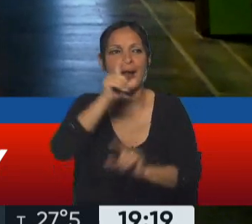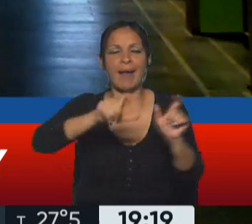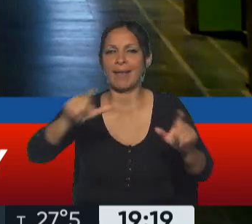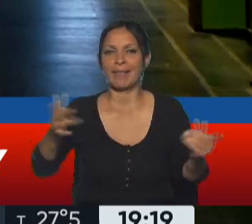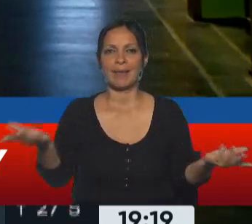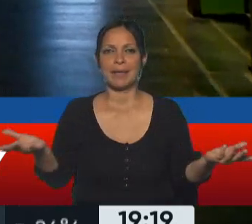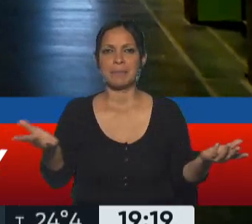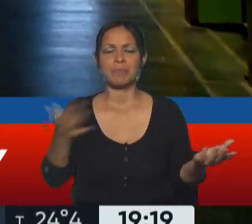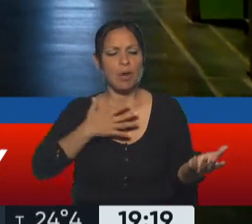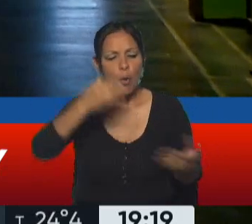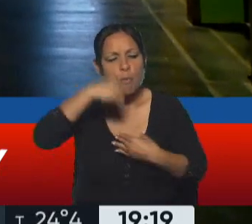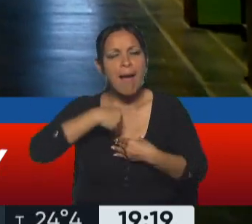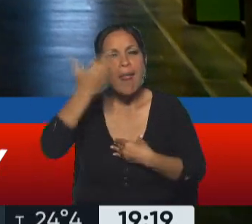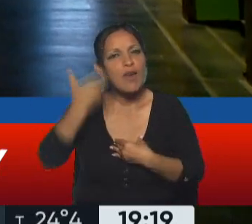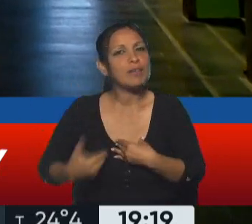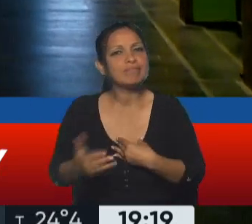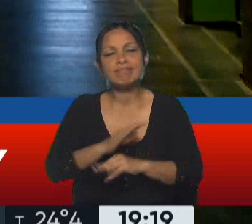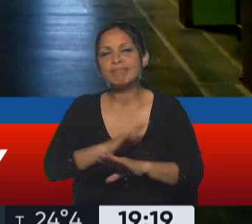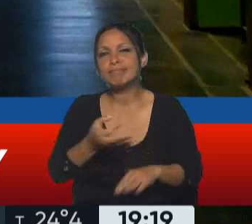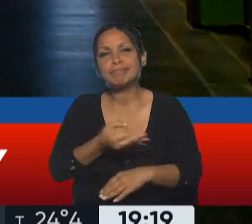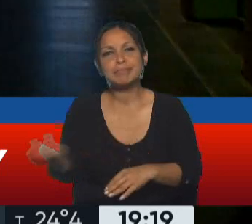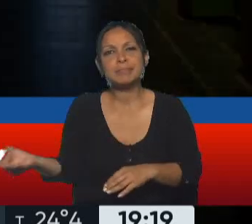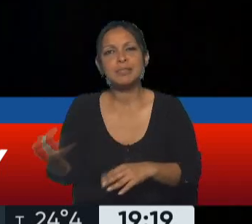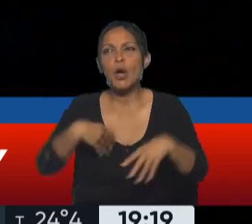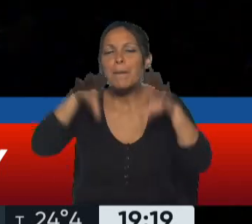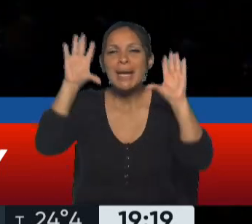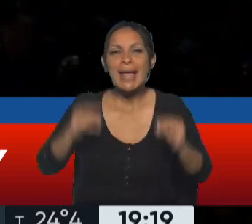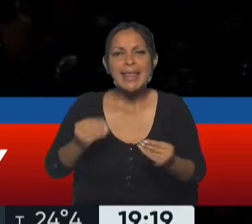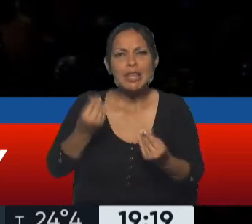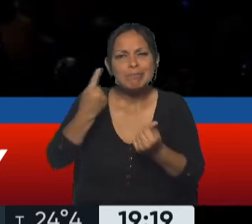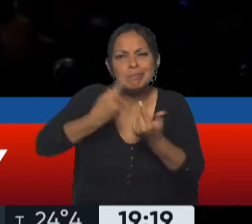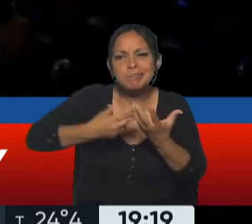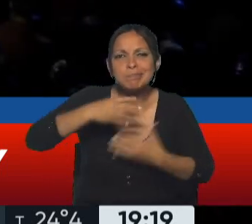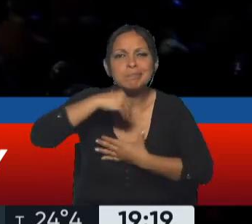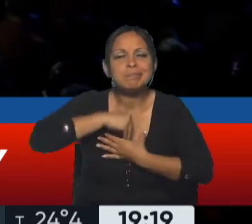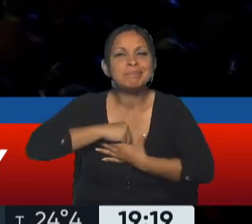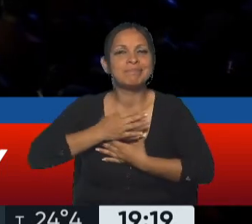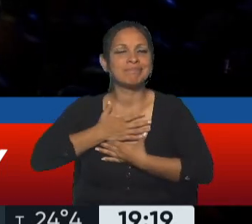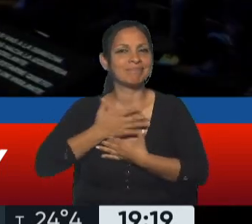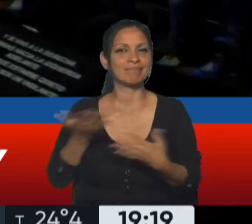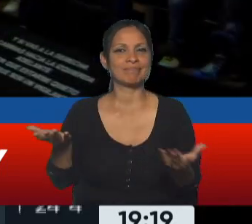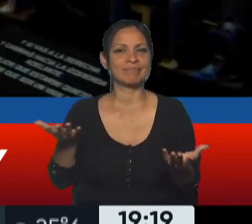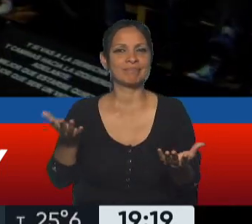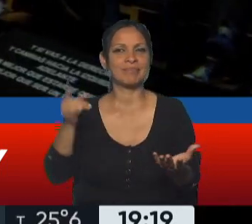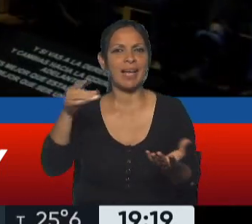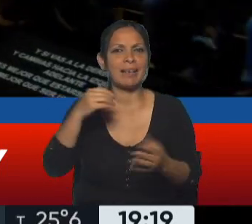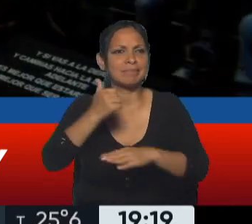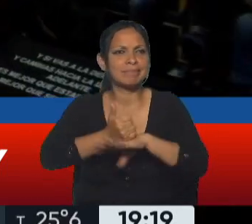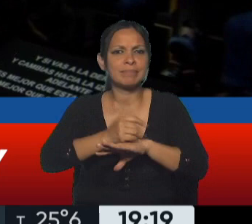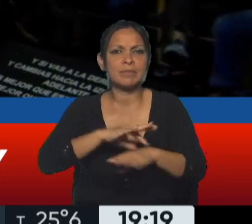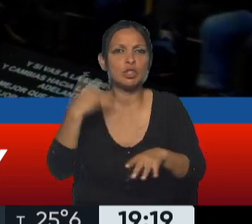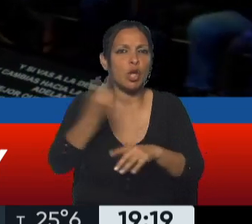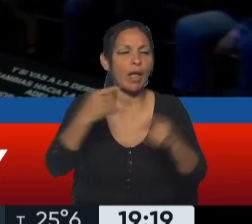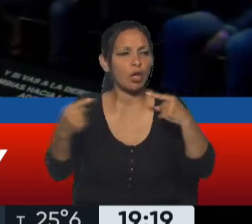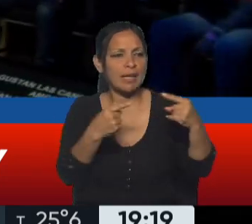digamos. Es una persona muy humana, muy completa, habita todas las contradicciones que podemos tener nosotros